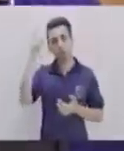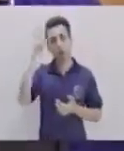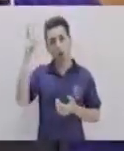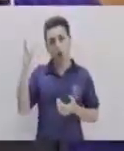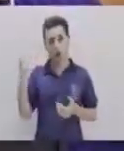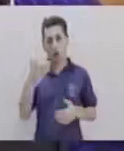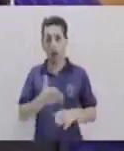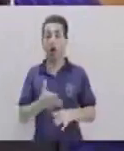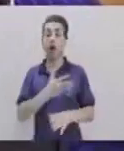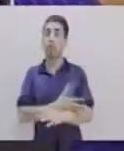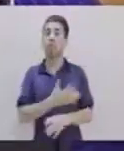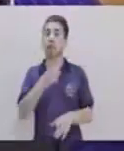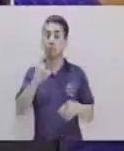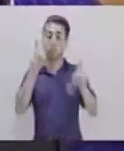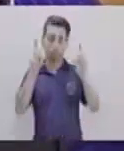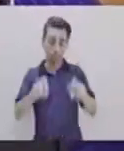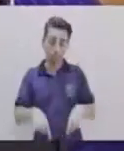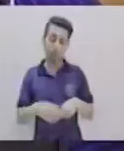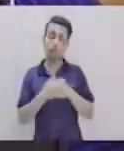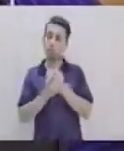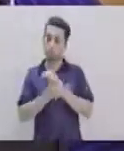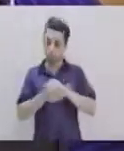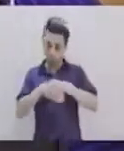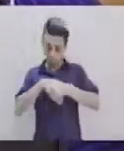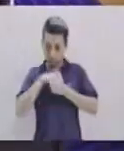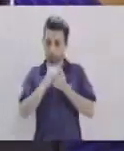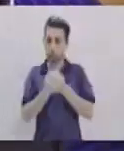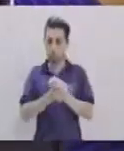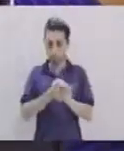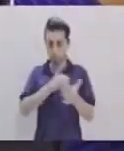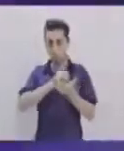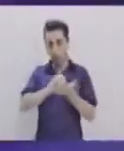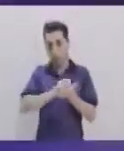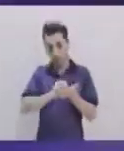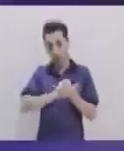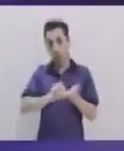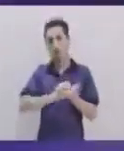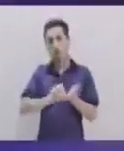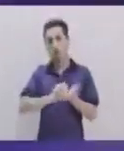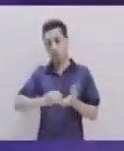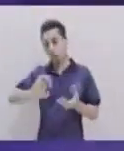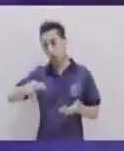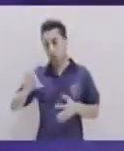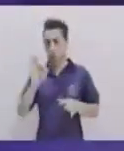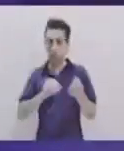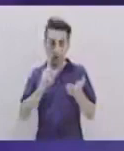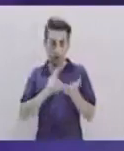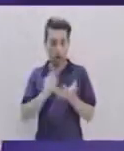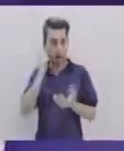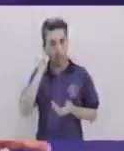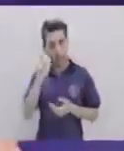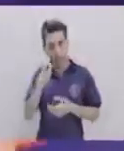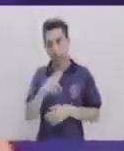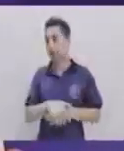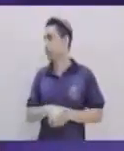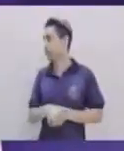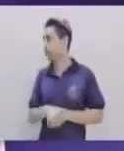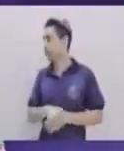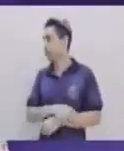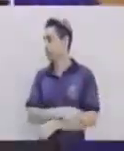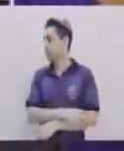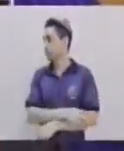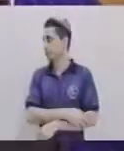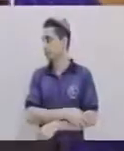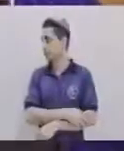Recuerda, antes de empezar, lavarte constantemente tus manos con agua y jabón o gel antibacterial. Vamos a empezar